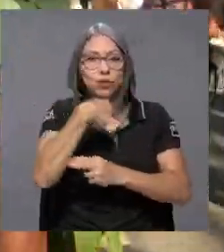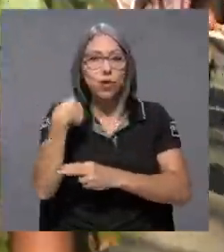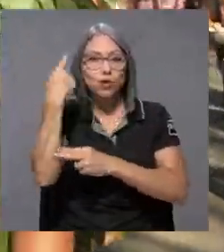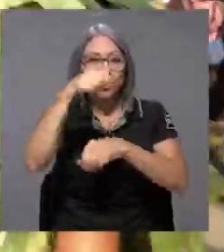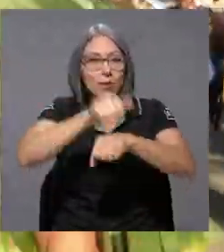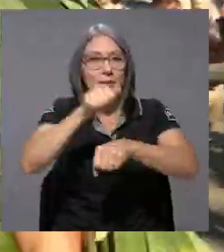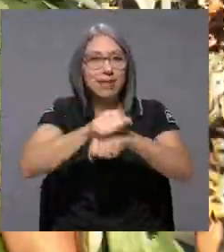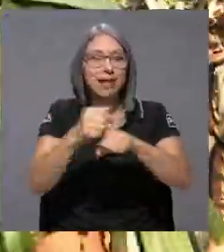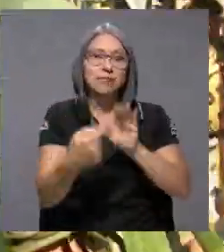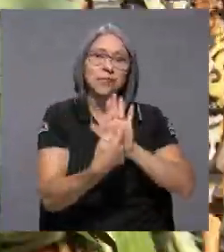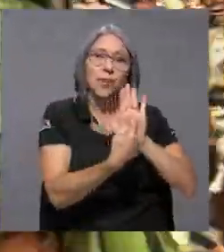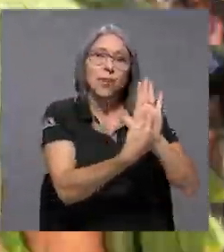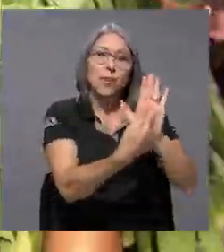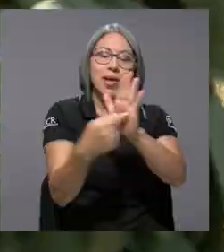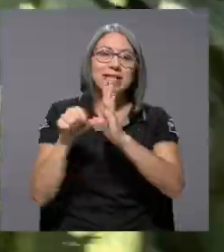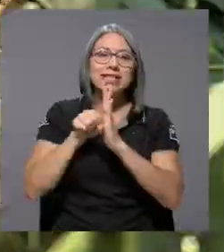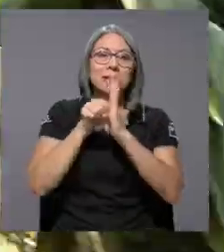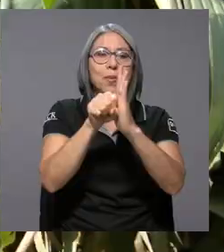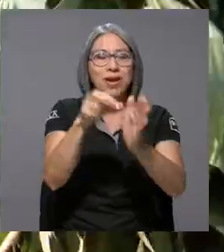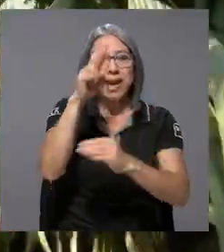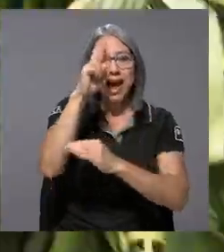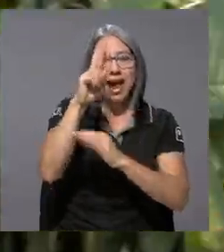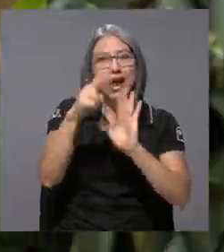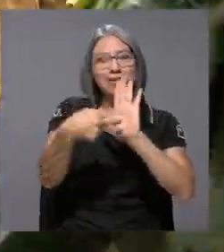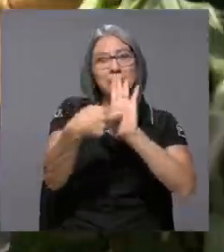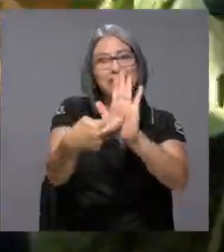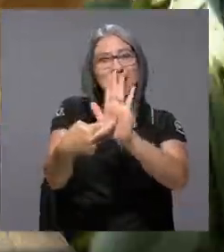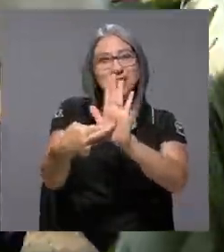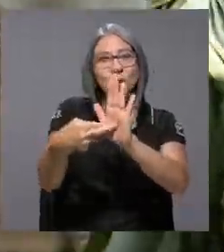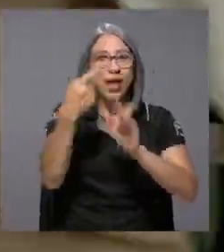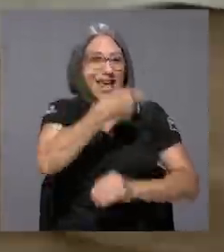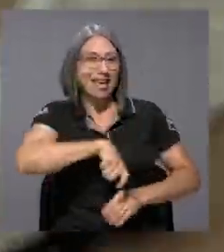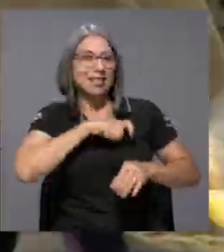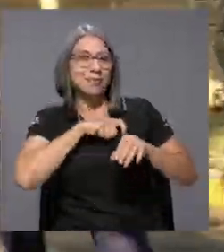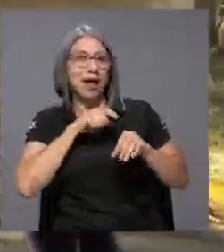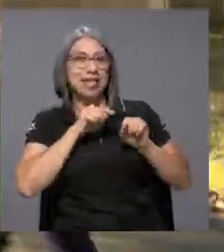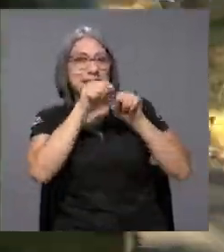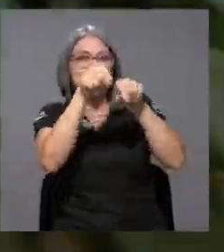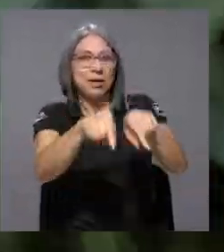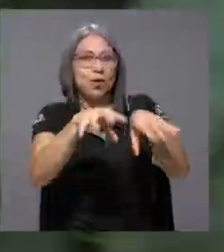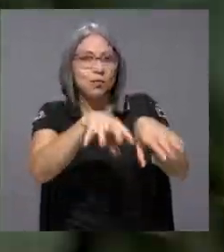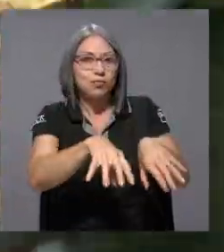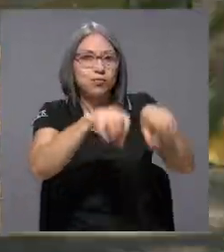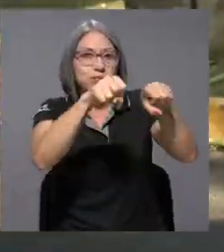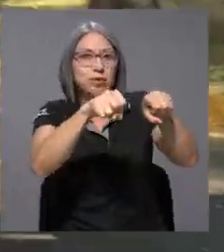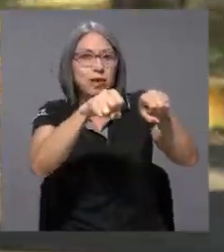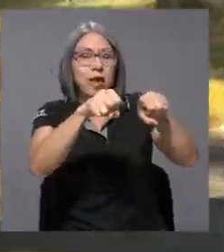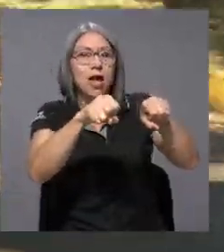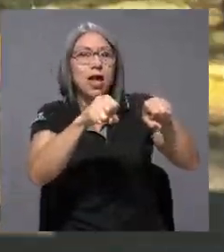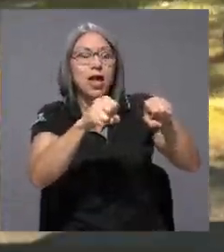a esta simbólica representación de la conquista española y la resistencia de los pueblos indígenas.